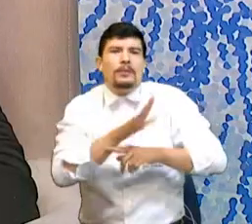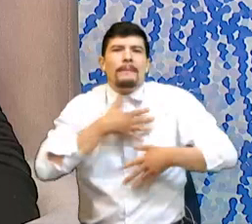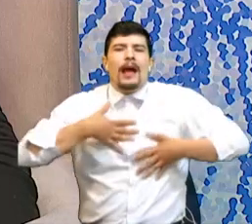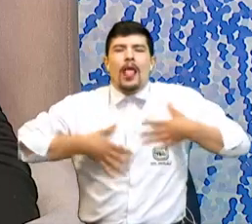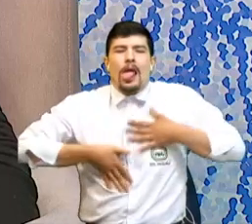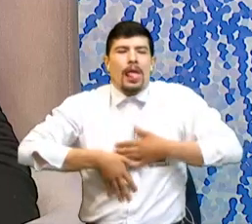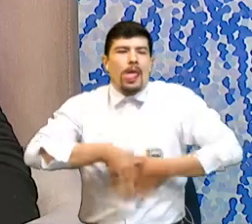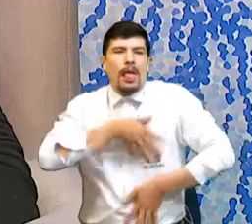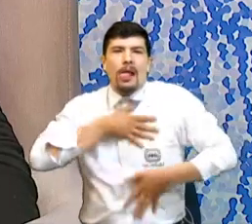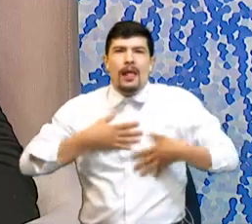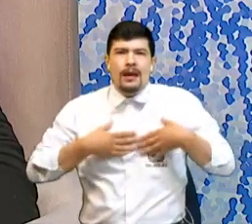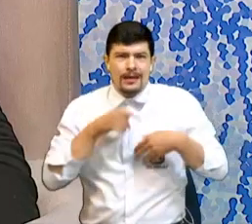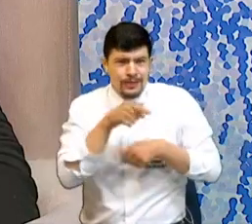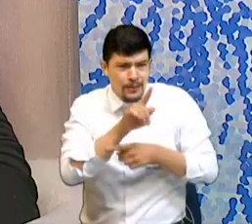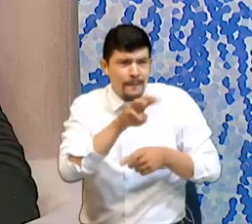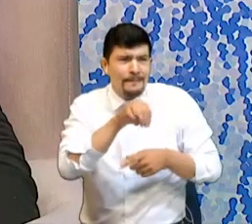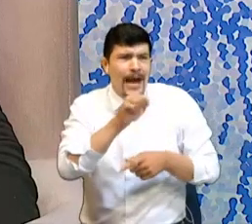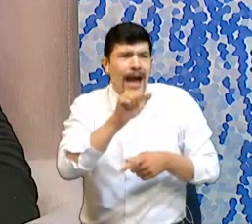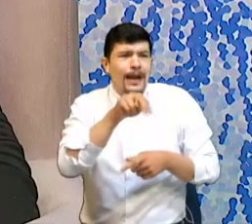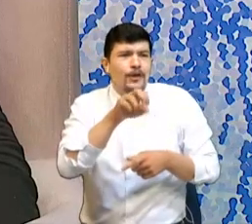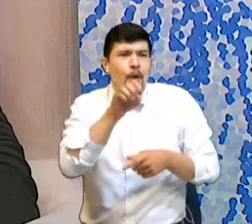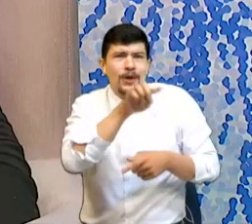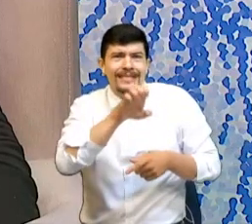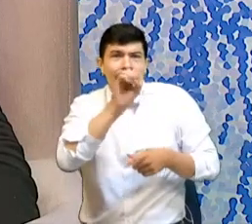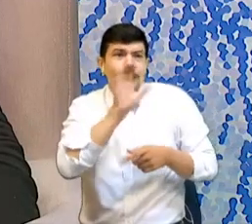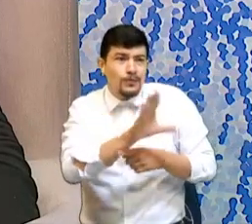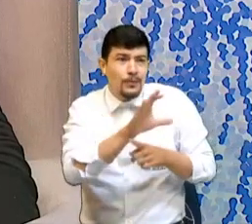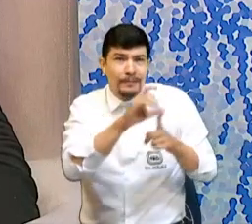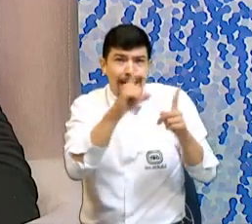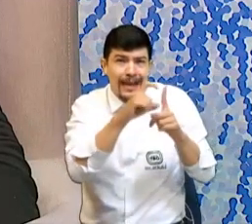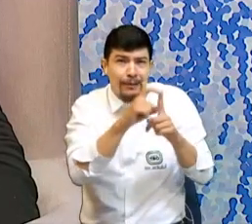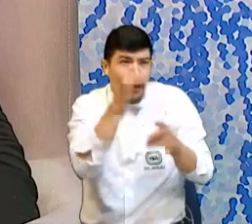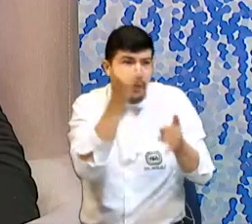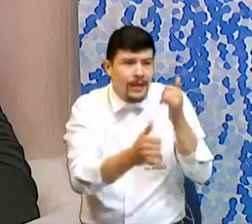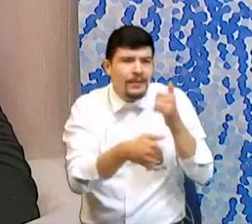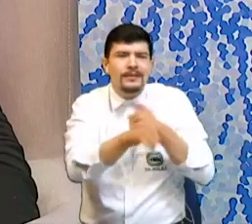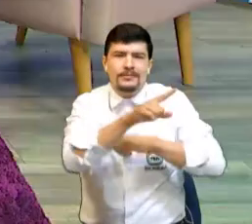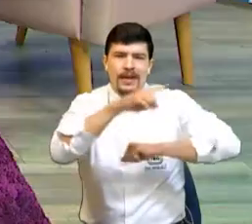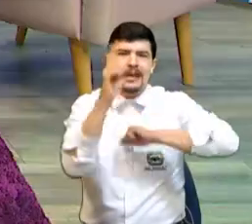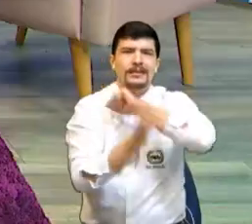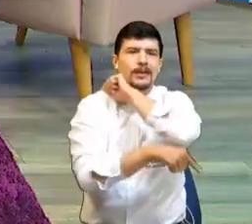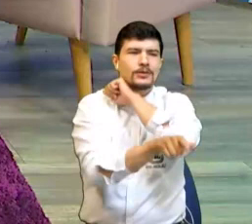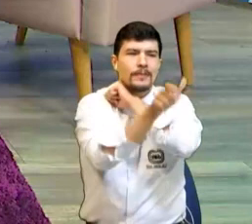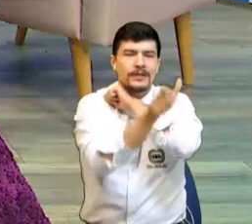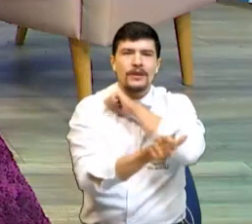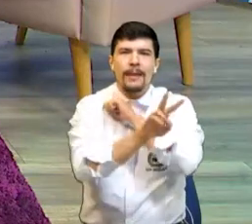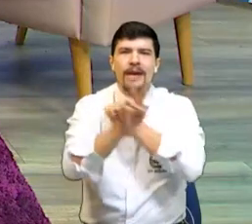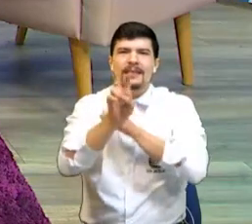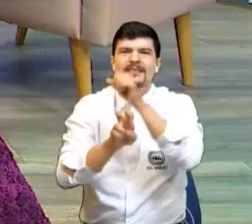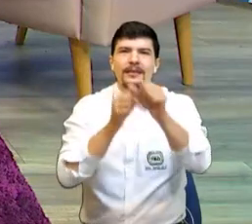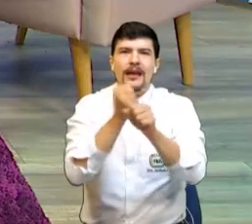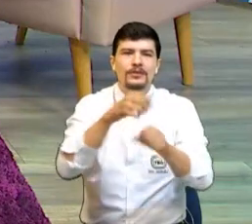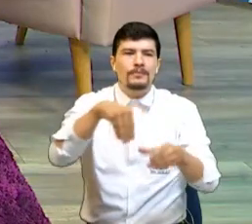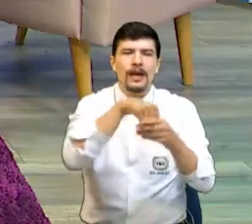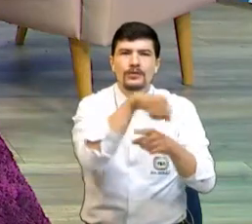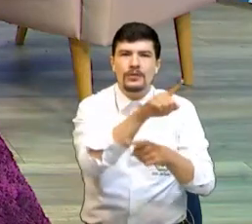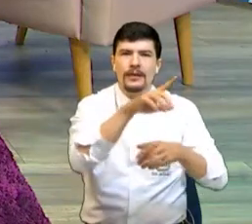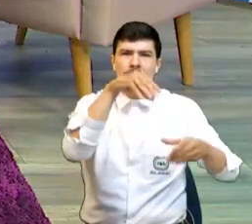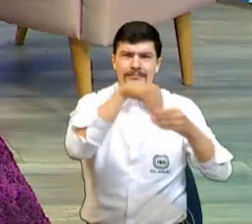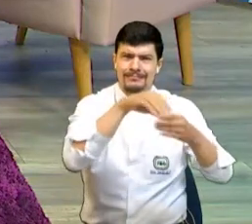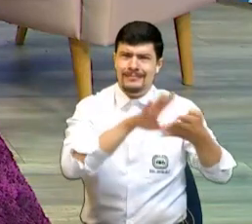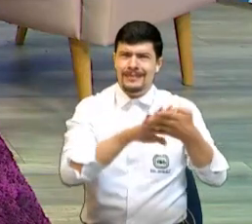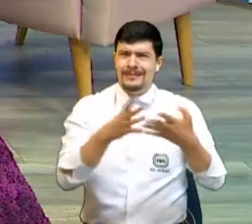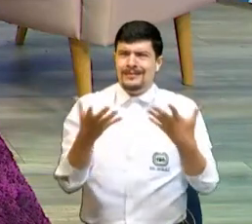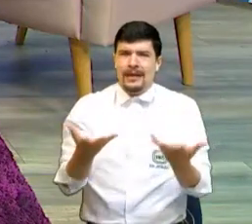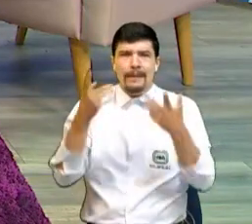Y por esa situación, por ese concepto último, condenaron al señor a 27 años. Uh-huh. Entonces,